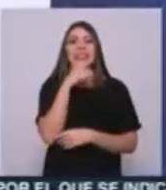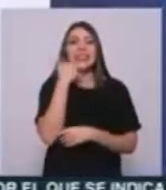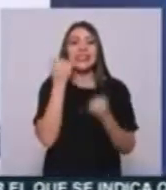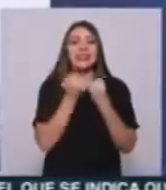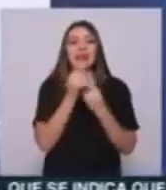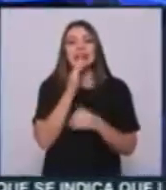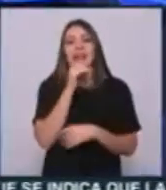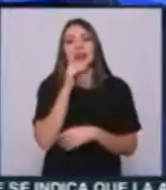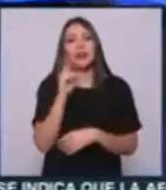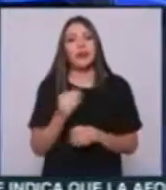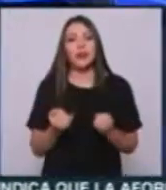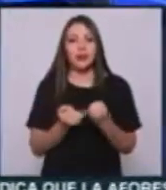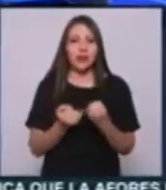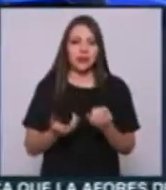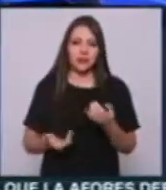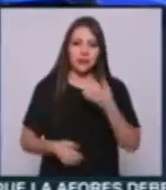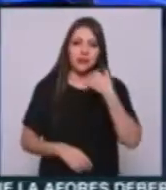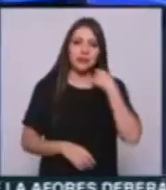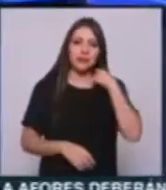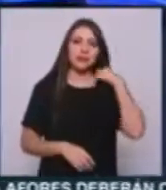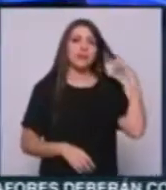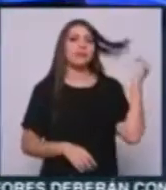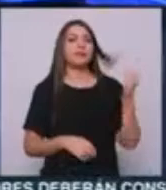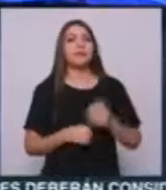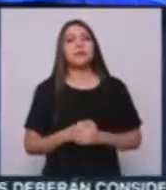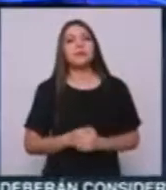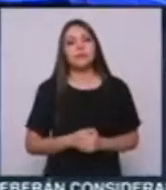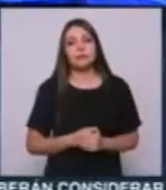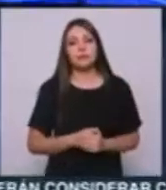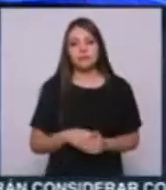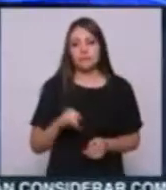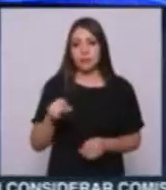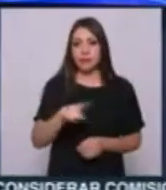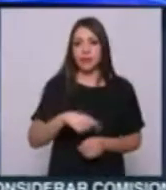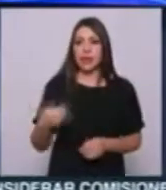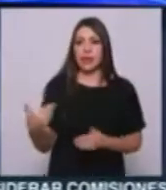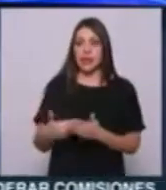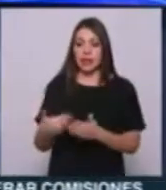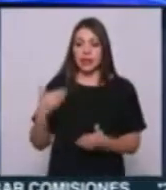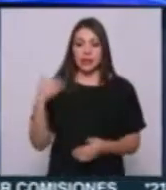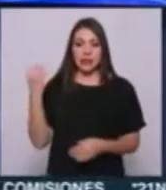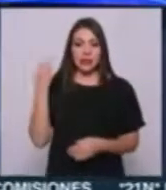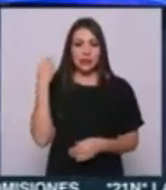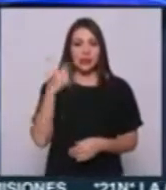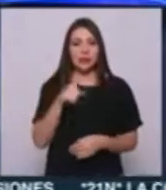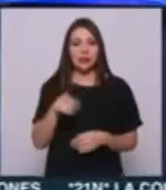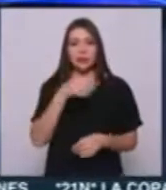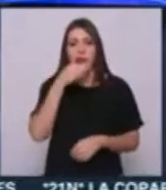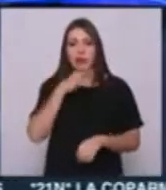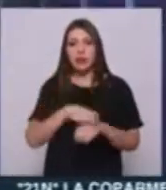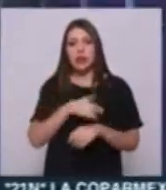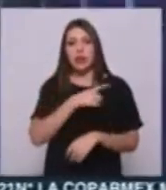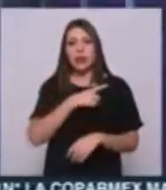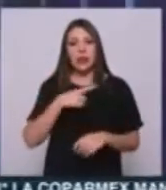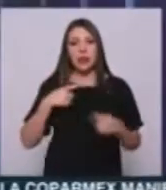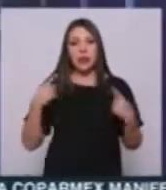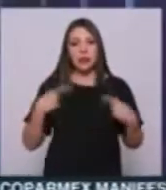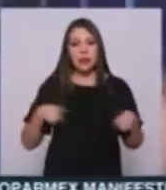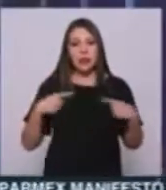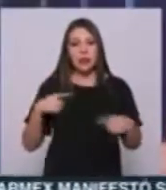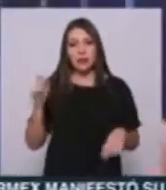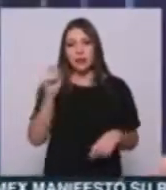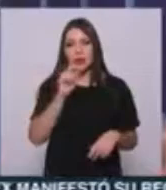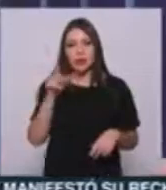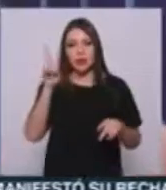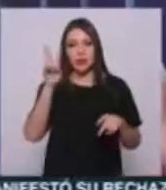¿verdad, Jessica? Sí, claro. Nosotros siempre les decimos antes del evento y después que se maquillen con gente profesional, con